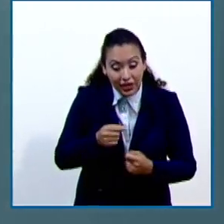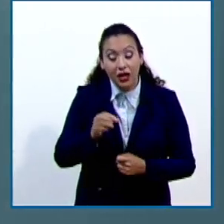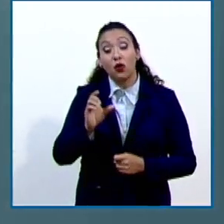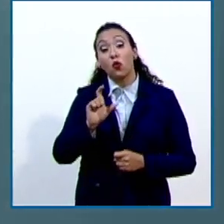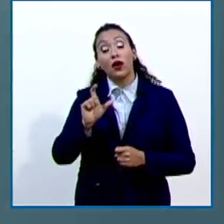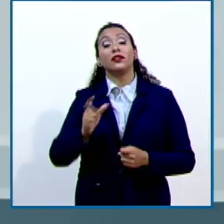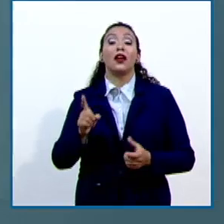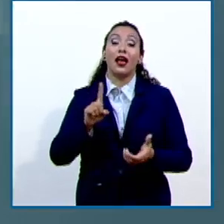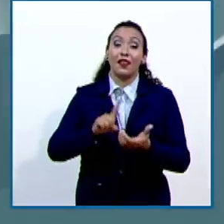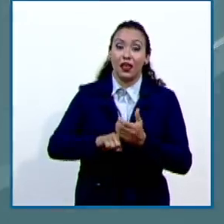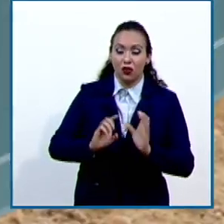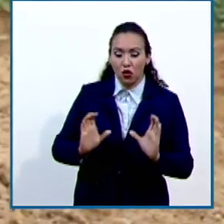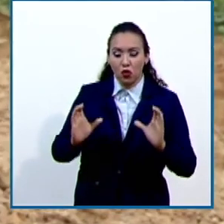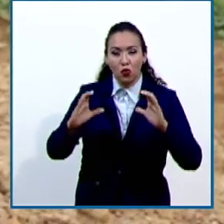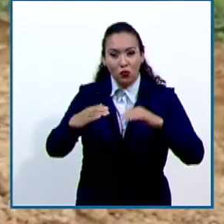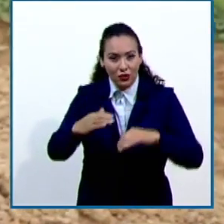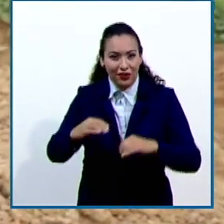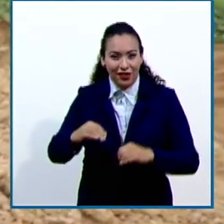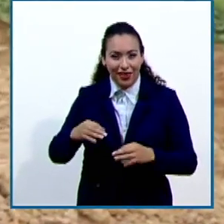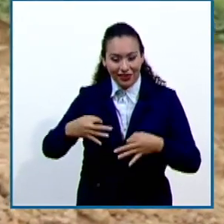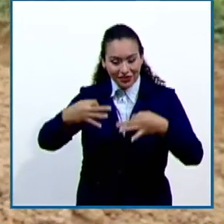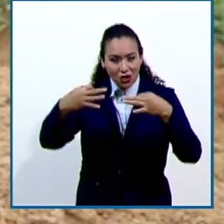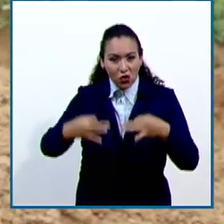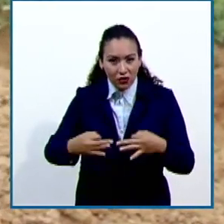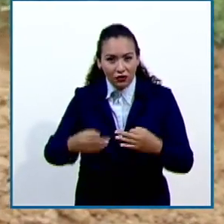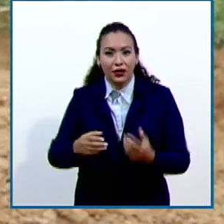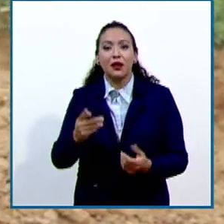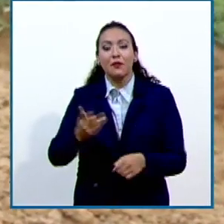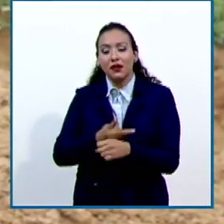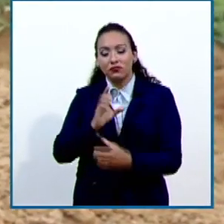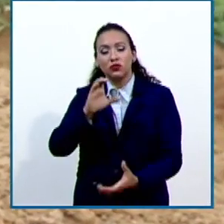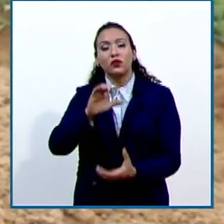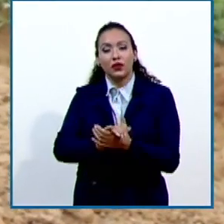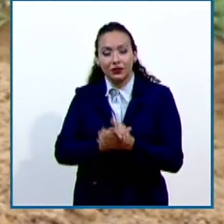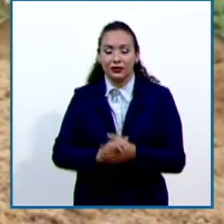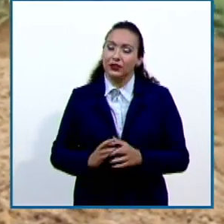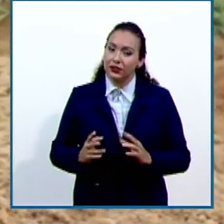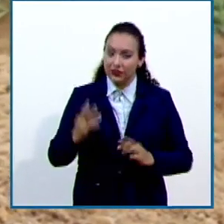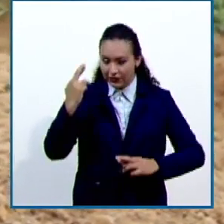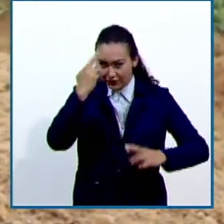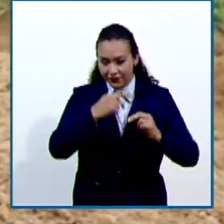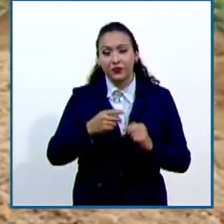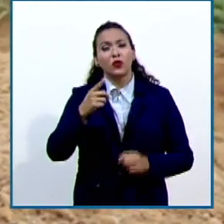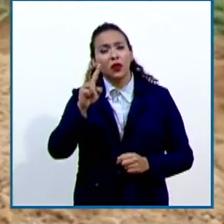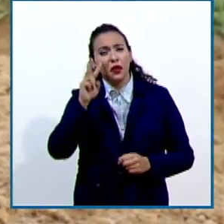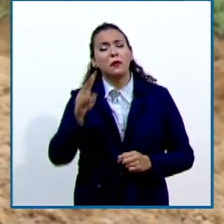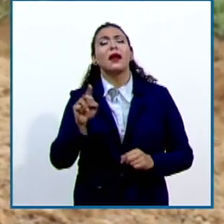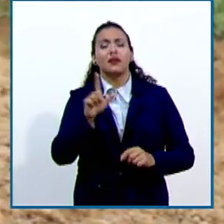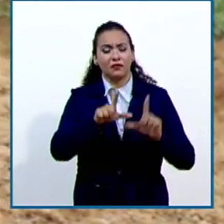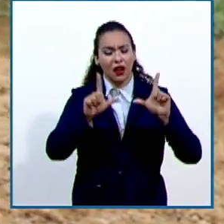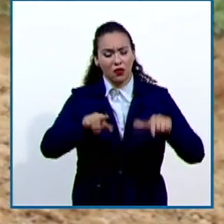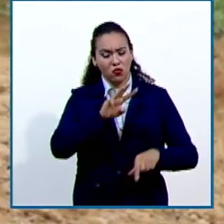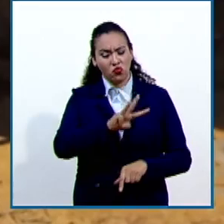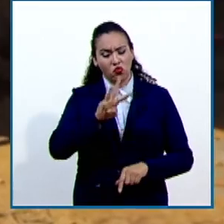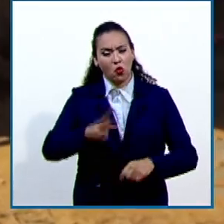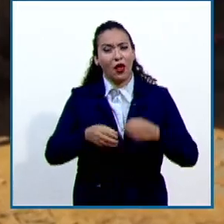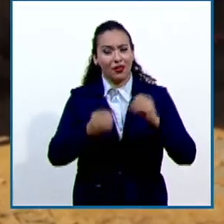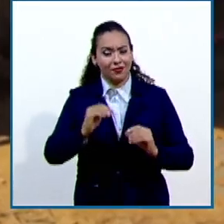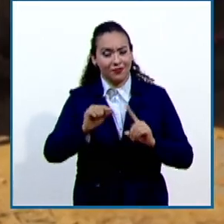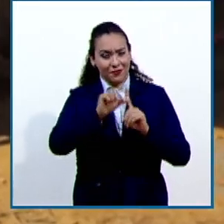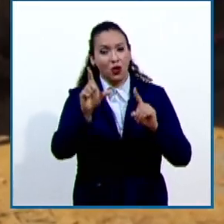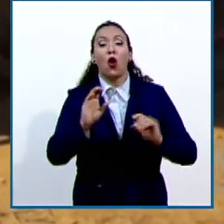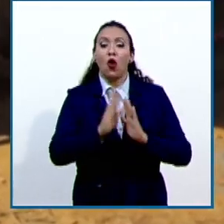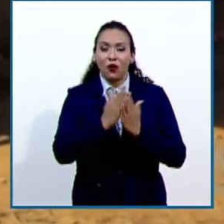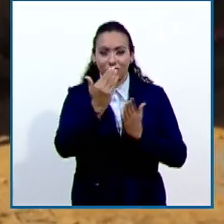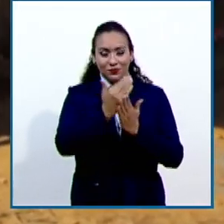en las comunidades originarias. Puede consultarlo de manera gratuita en el sitio web de la Suprema Corte y en la red de bibliotecas del Poder